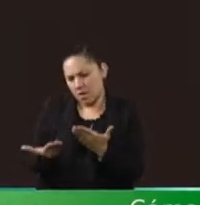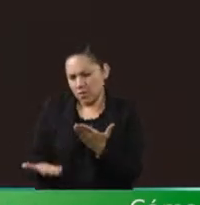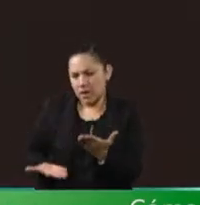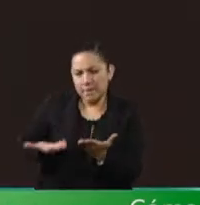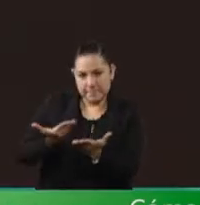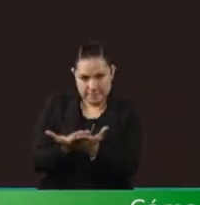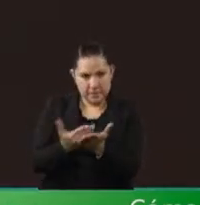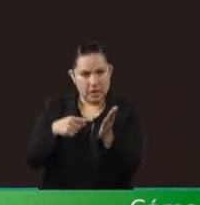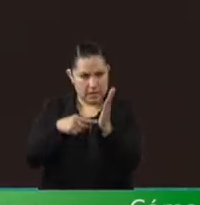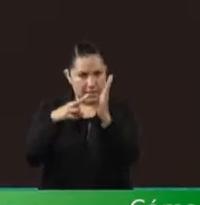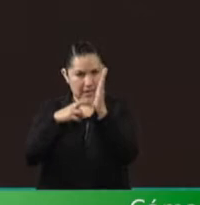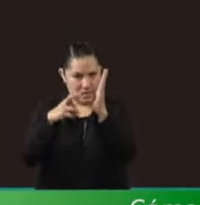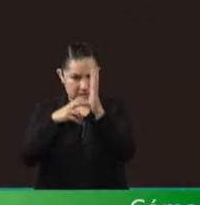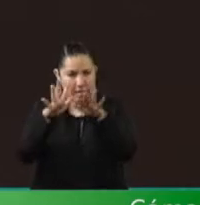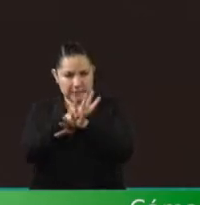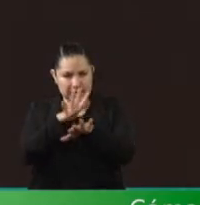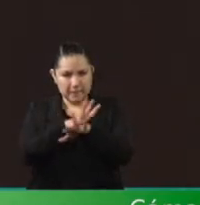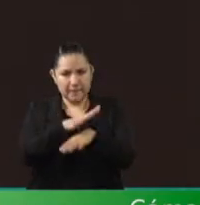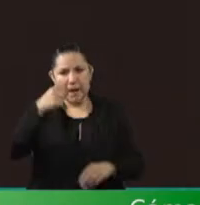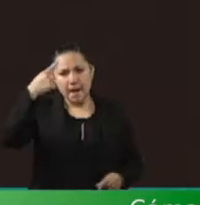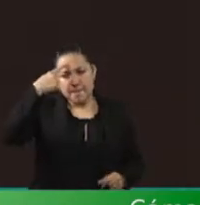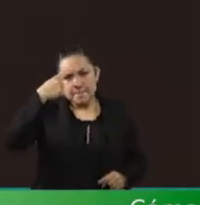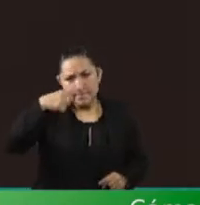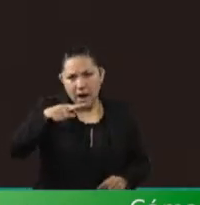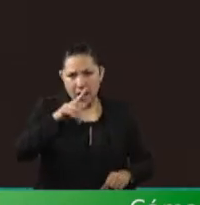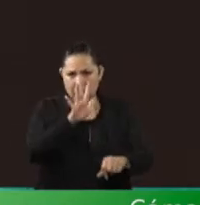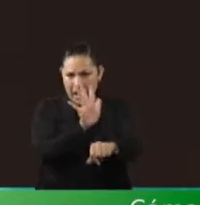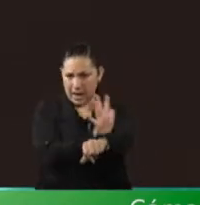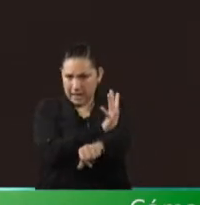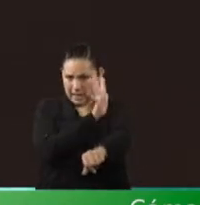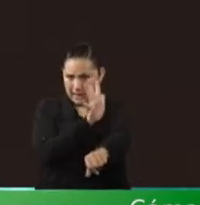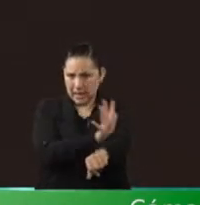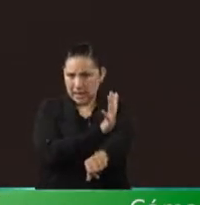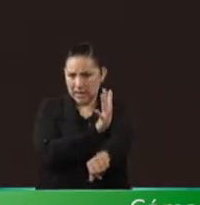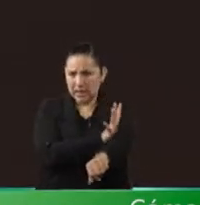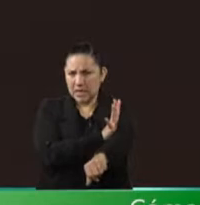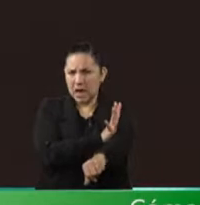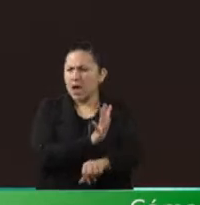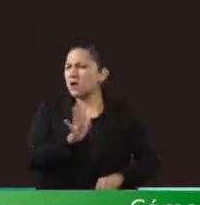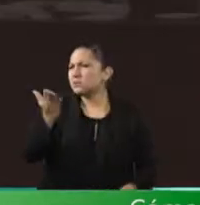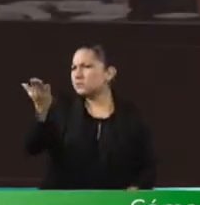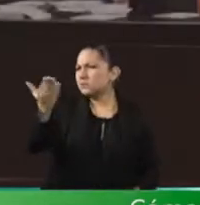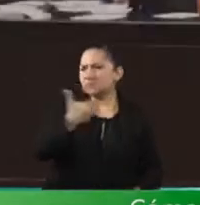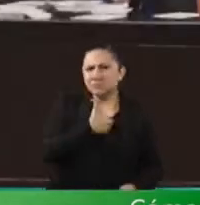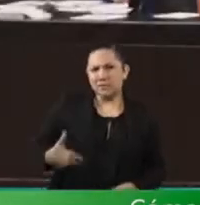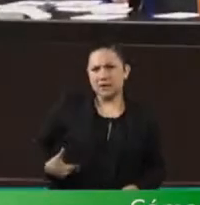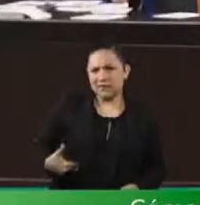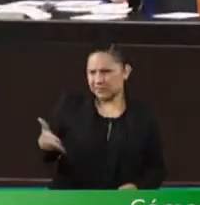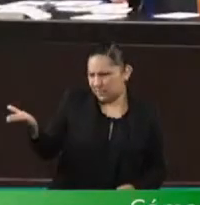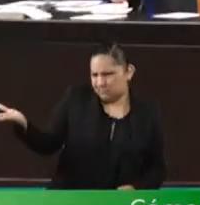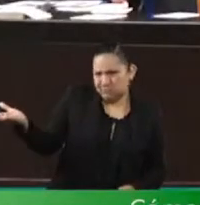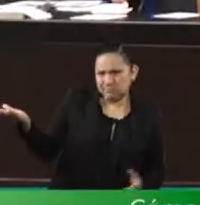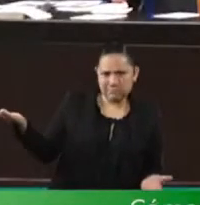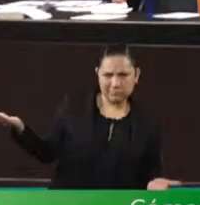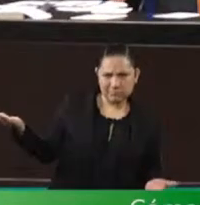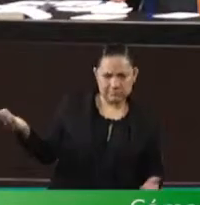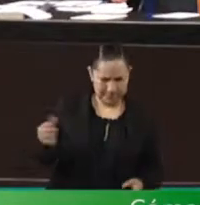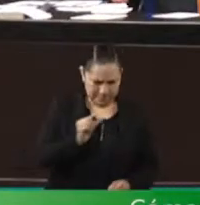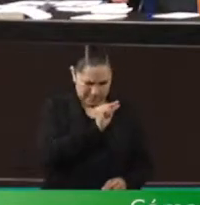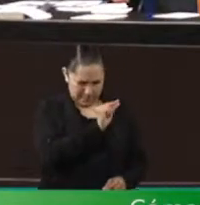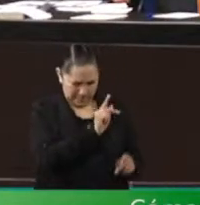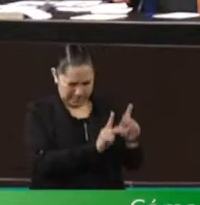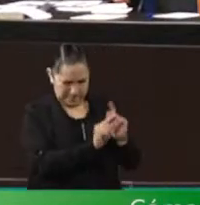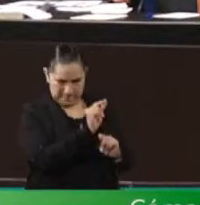generación de energía presidente por favor oa para terminar Permítame el orador